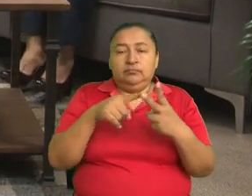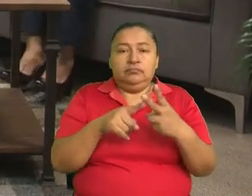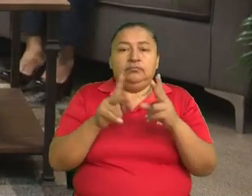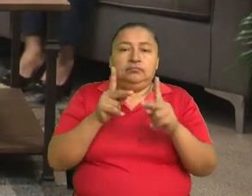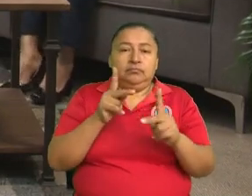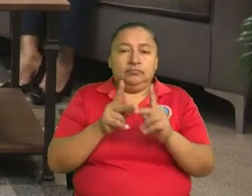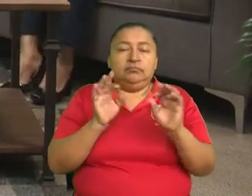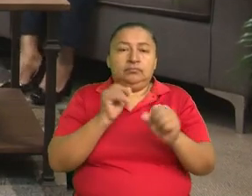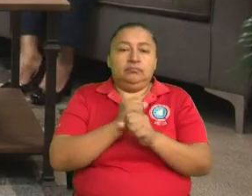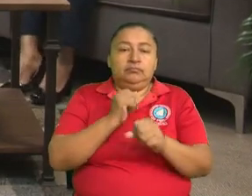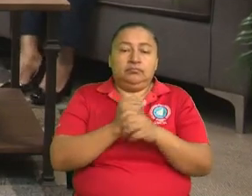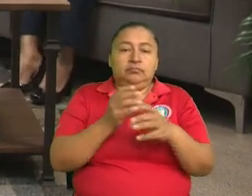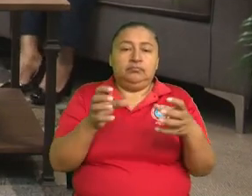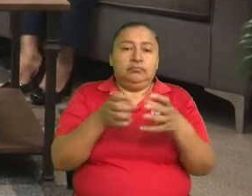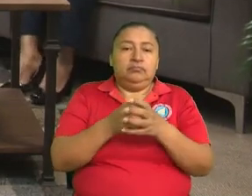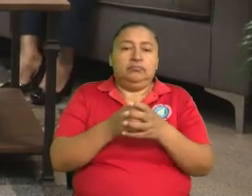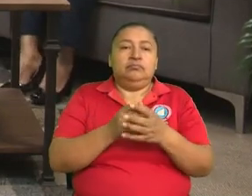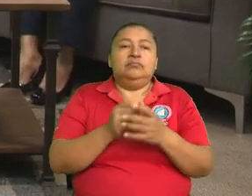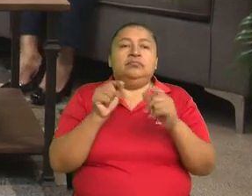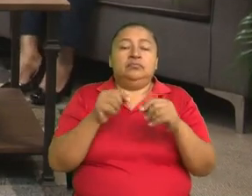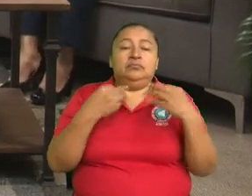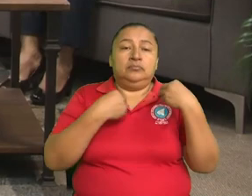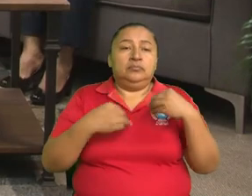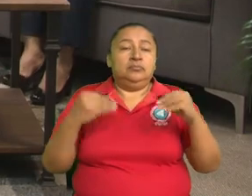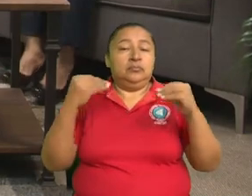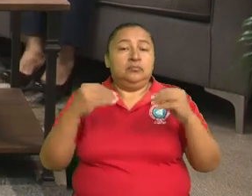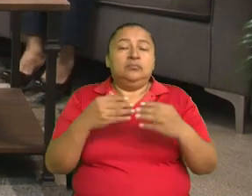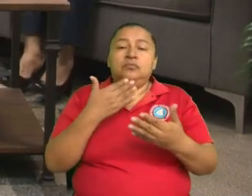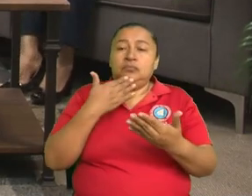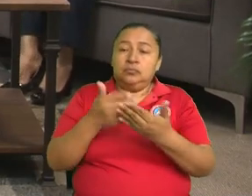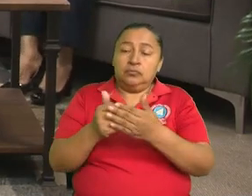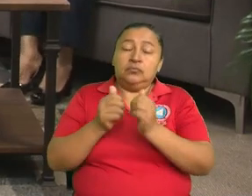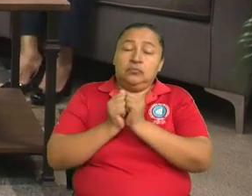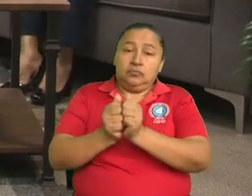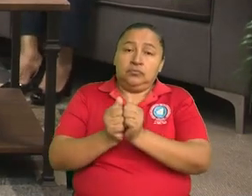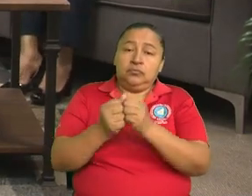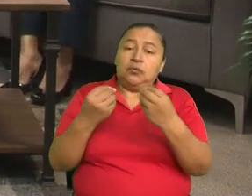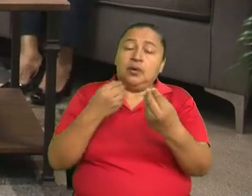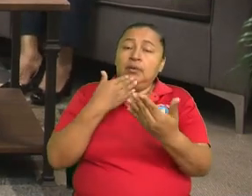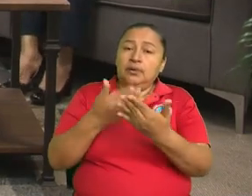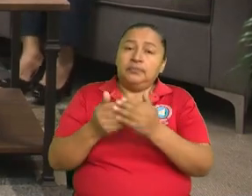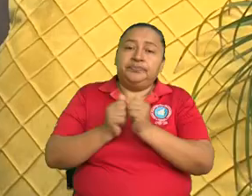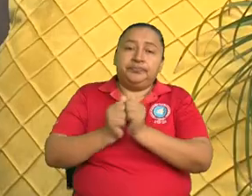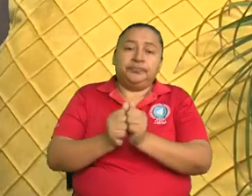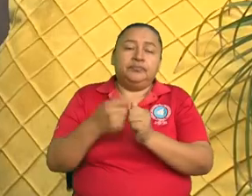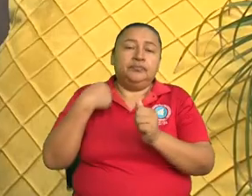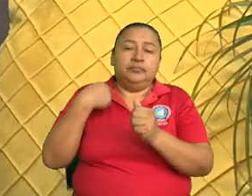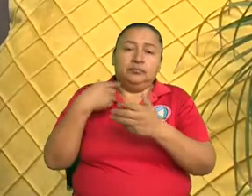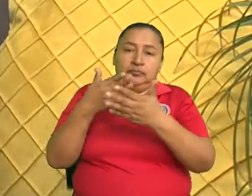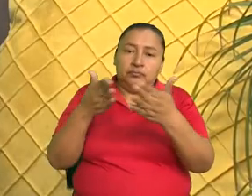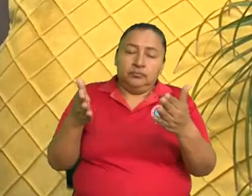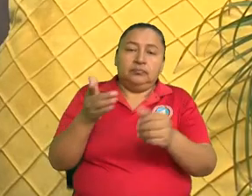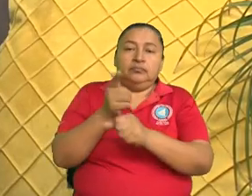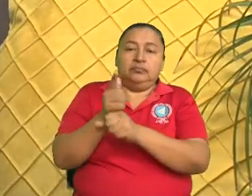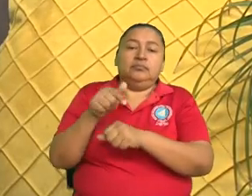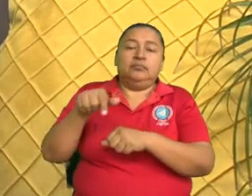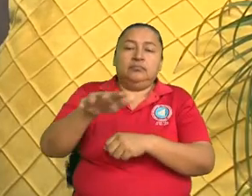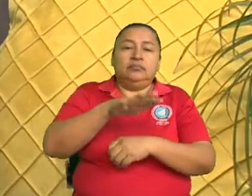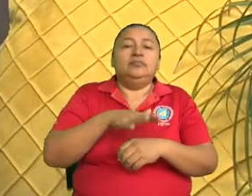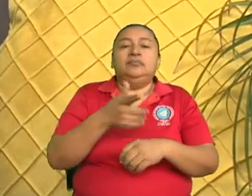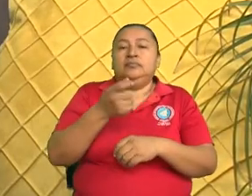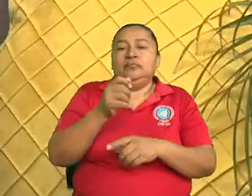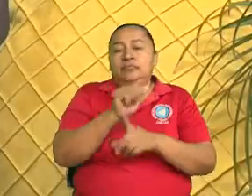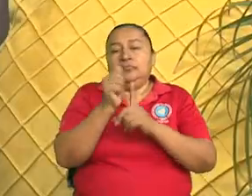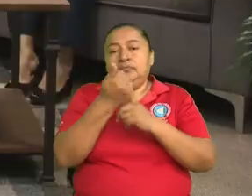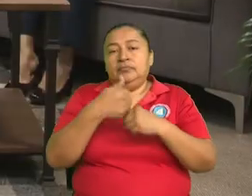yo. Comunidad, así es, sí. Ministerio de Educación. Compañera, muchísimas gracias por habernos acompañado. Siempre abiertas las cámaras y el espacio del canal parlamentario